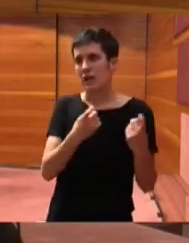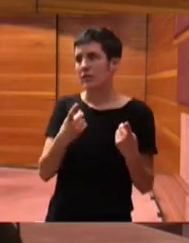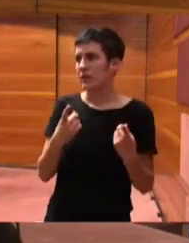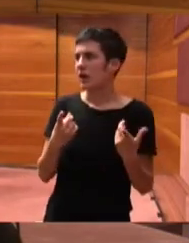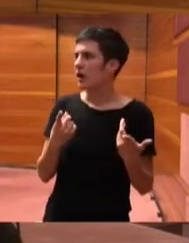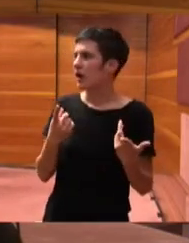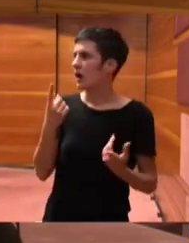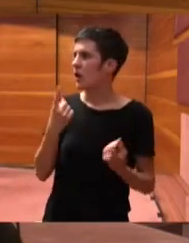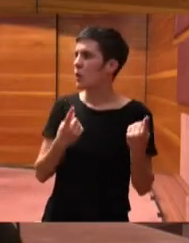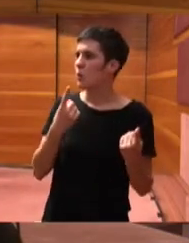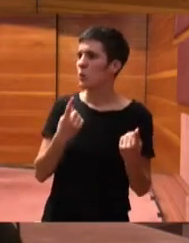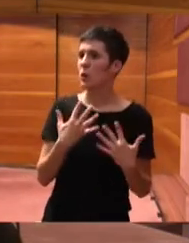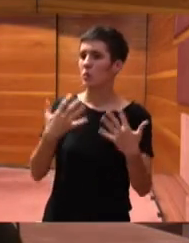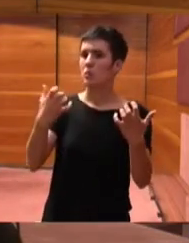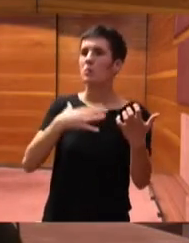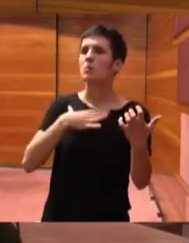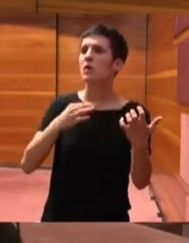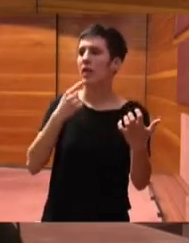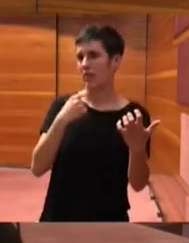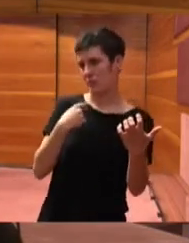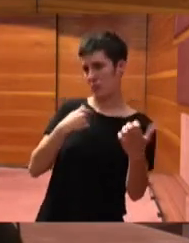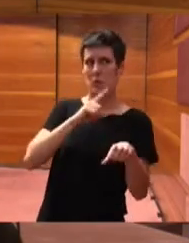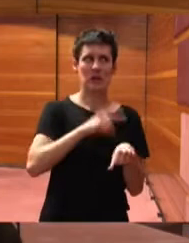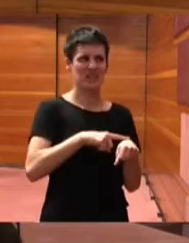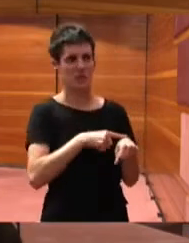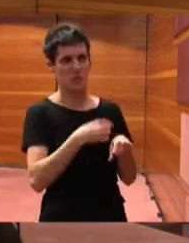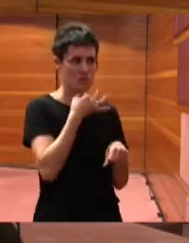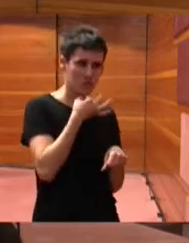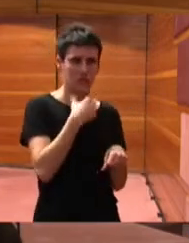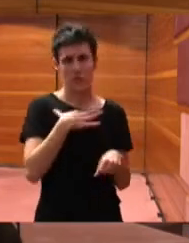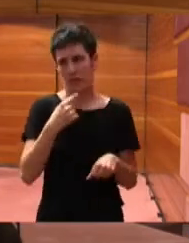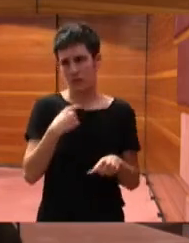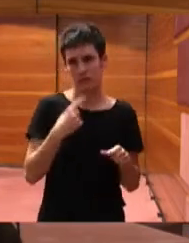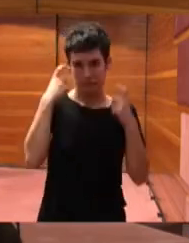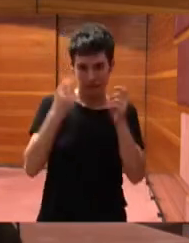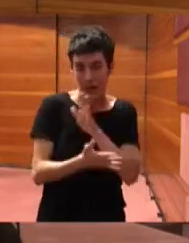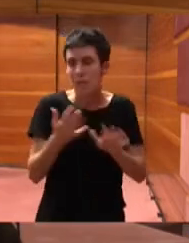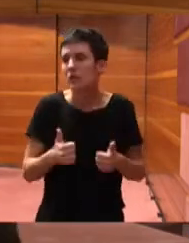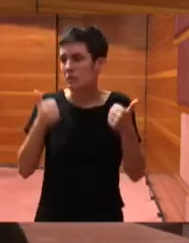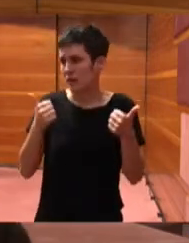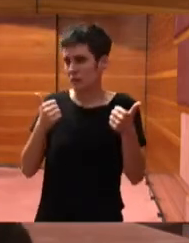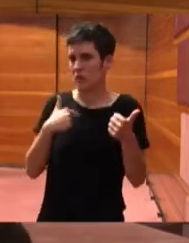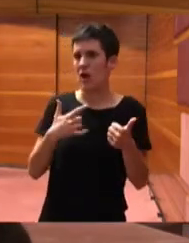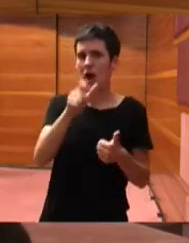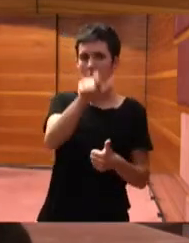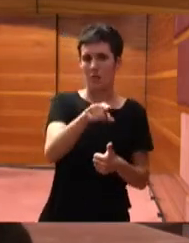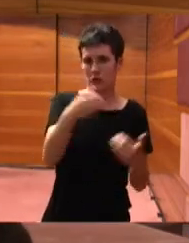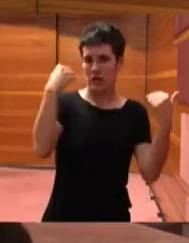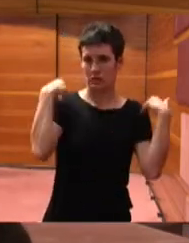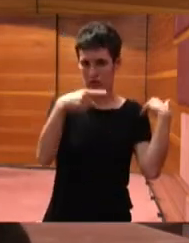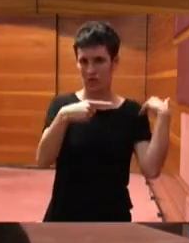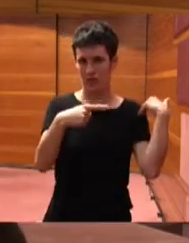alguien por entre el público que me vaya diciendo, oye, que te has pasado mucho, y queda poco tiempo, y correré más. Bien, aquí tengo una persona que se va a ocupar de esta desagradable